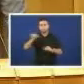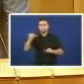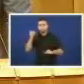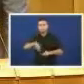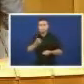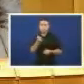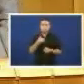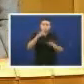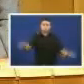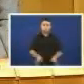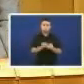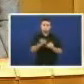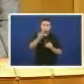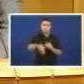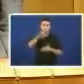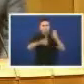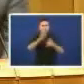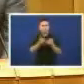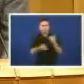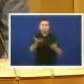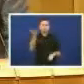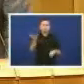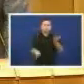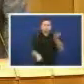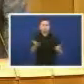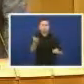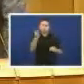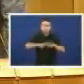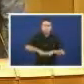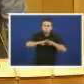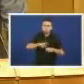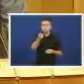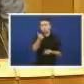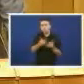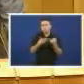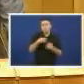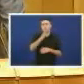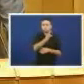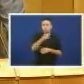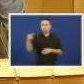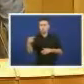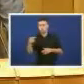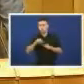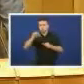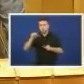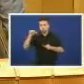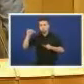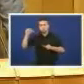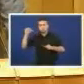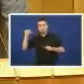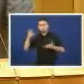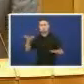e valorar conxuntamente os acertos e as carencias das asatacións pasadas pero correspondenos facelo